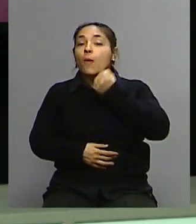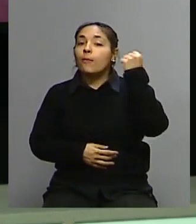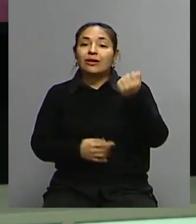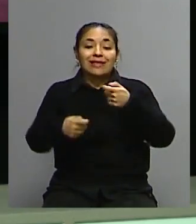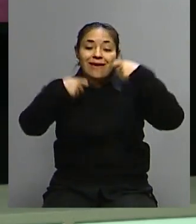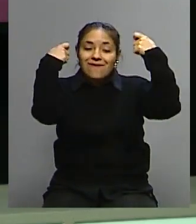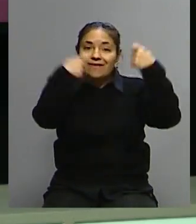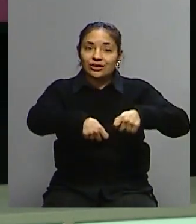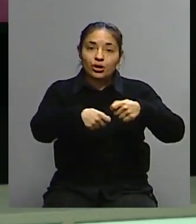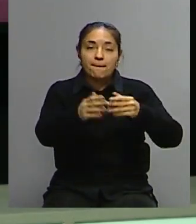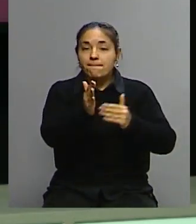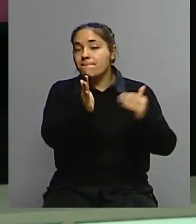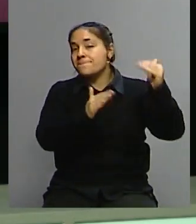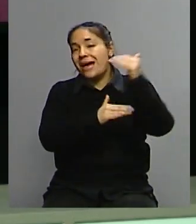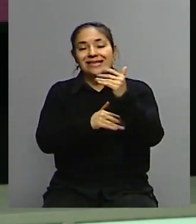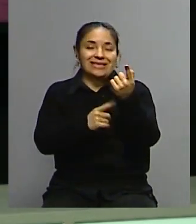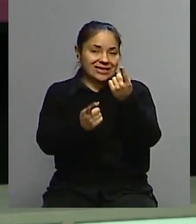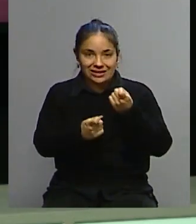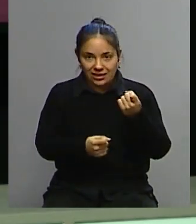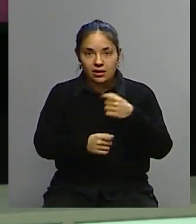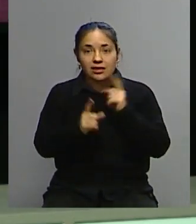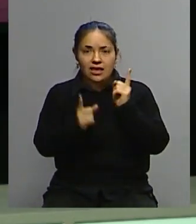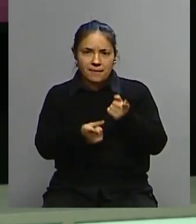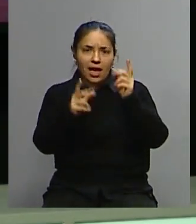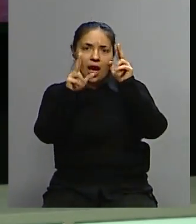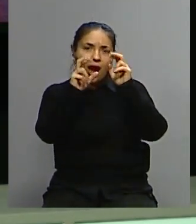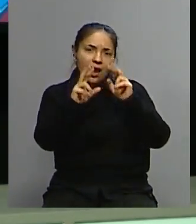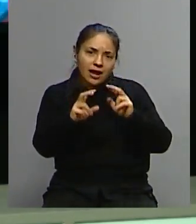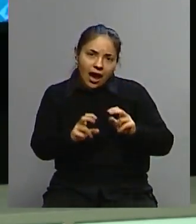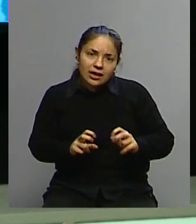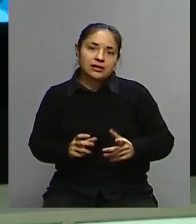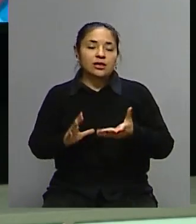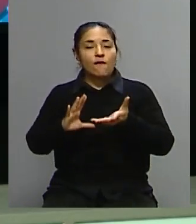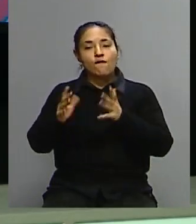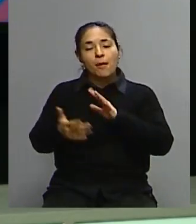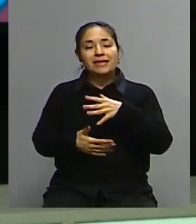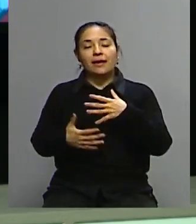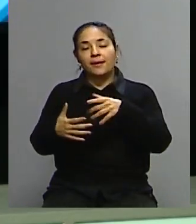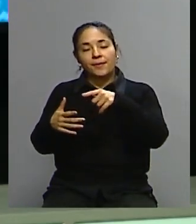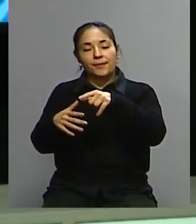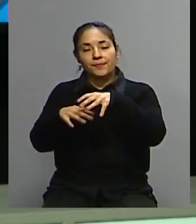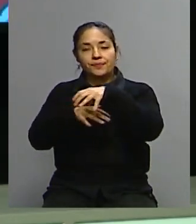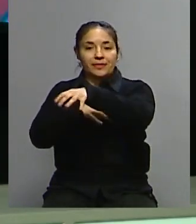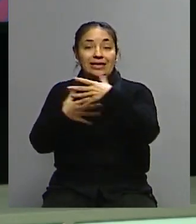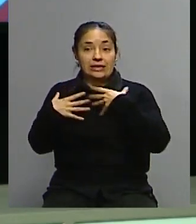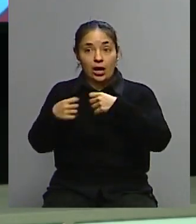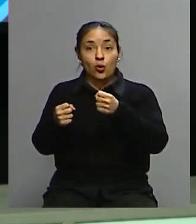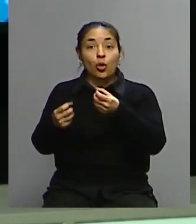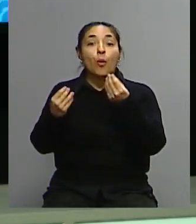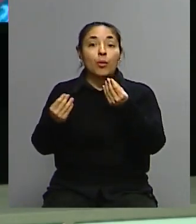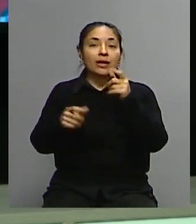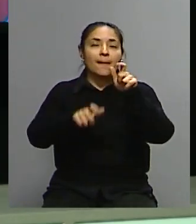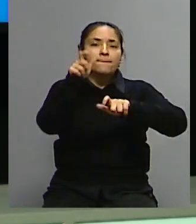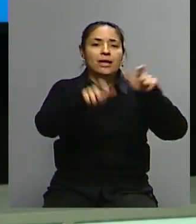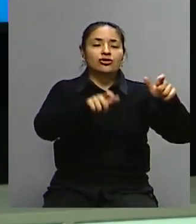más. Hay que también, me parece, hacer un análisis mucho más acabado del sistema de salud, porque cada vez hay más personas mayores que van